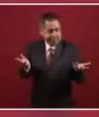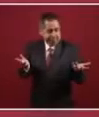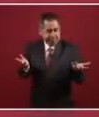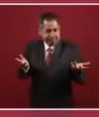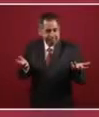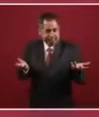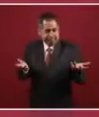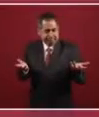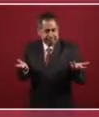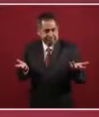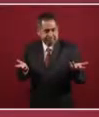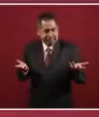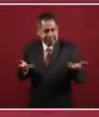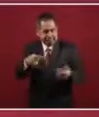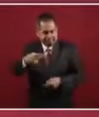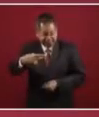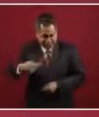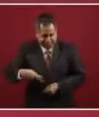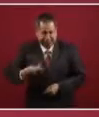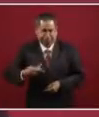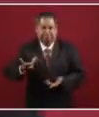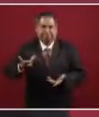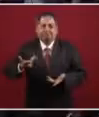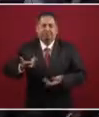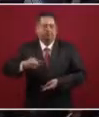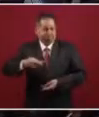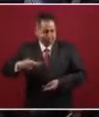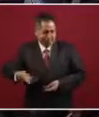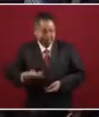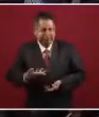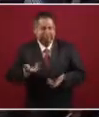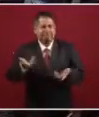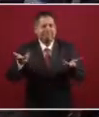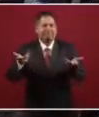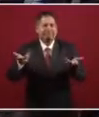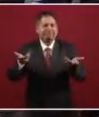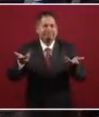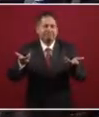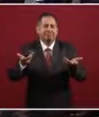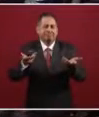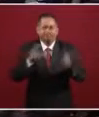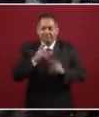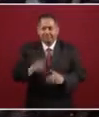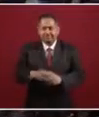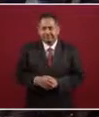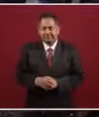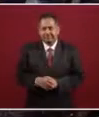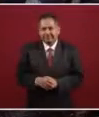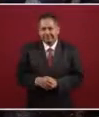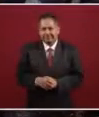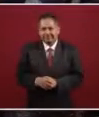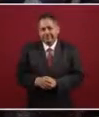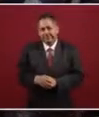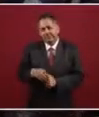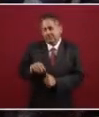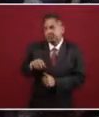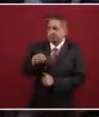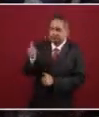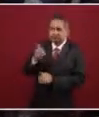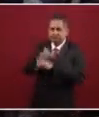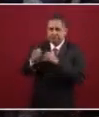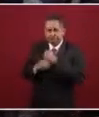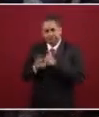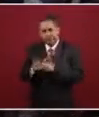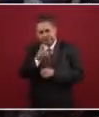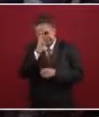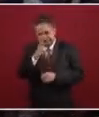tú pregúntame. Bueno, Le voy a preguntar otra cosa, presidente. El 25